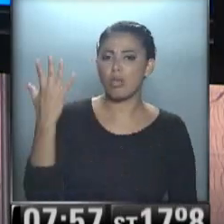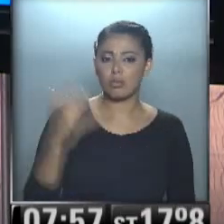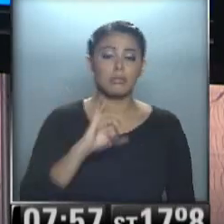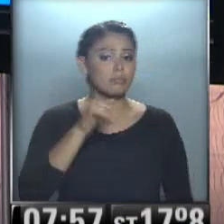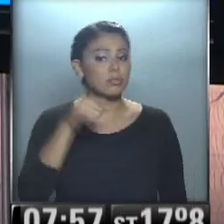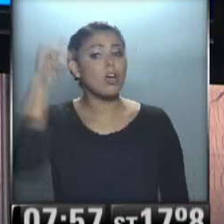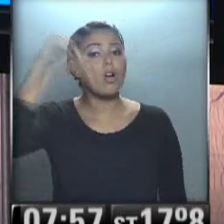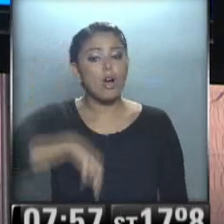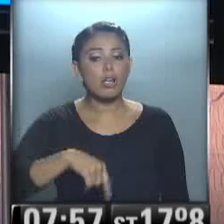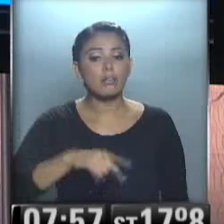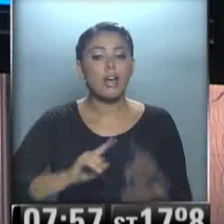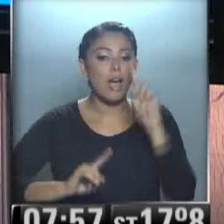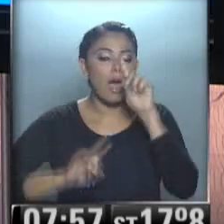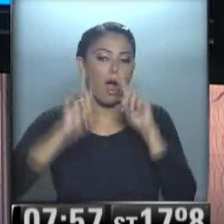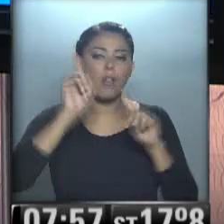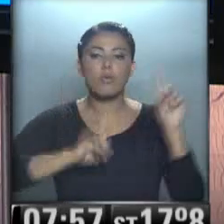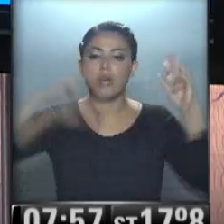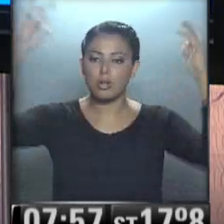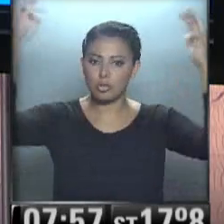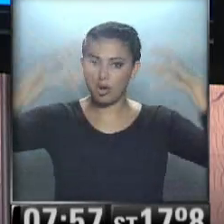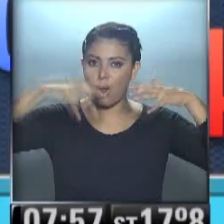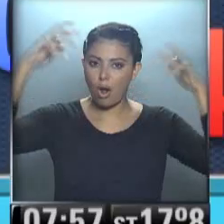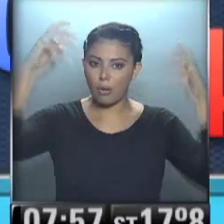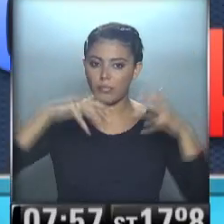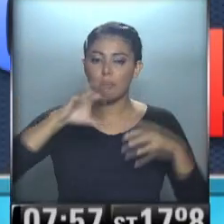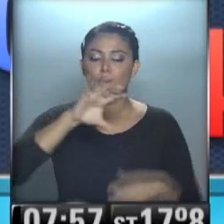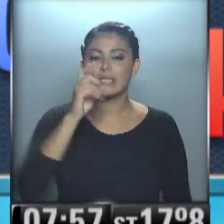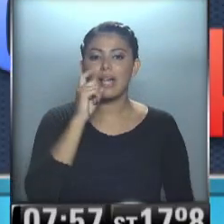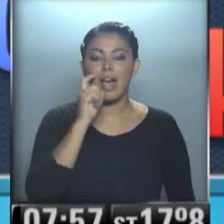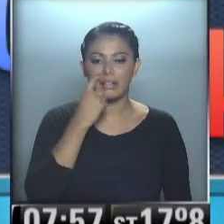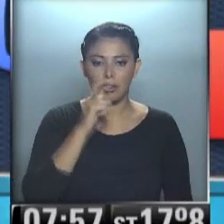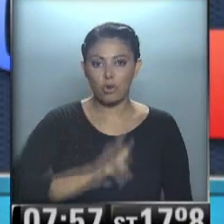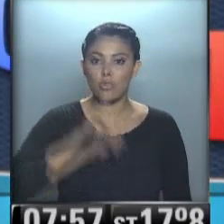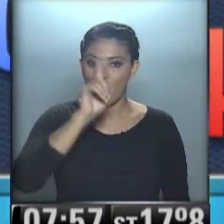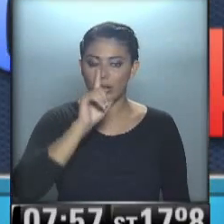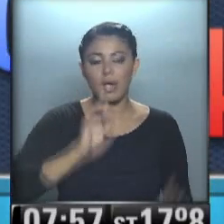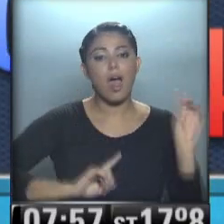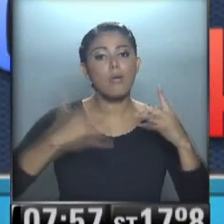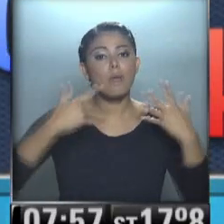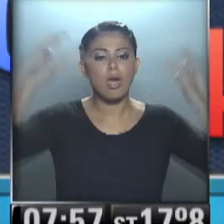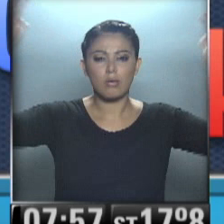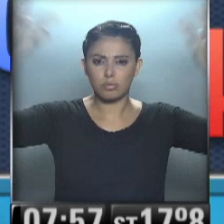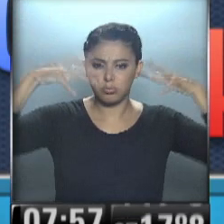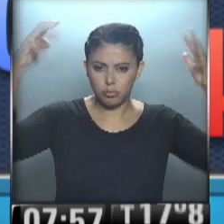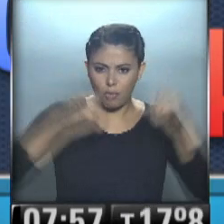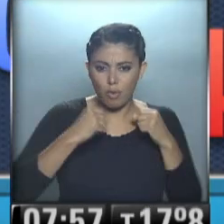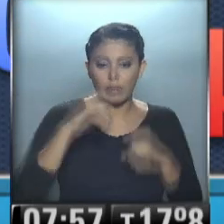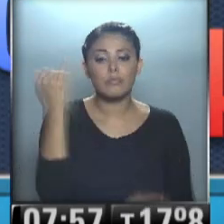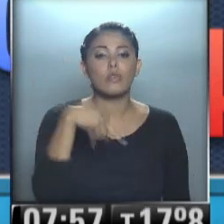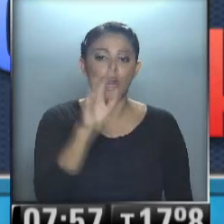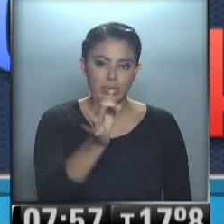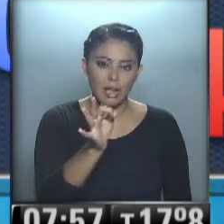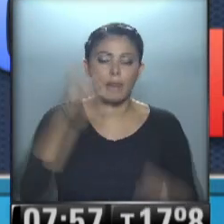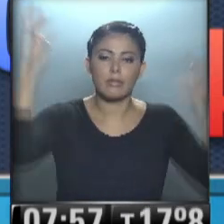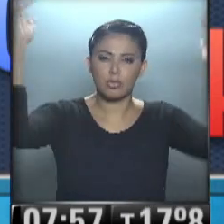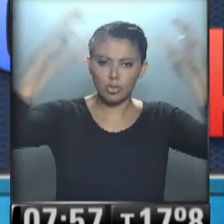así es. Hoy alguna lluvia todavía, especialmente en el norte de Entre Ríos, Alguna puede ser fuerte. Jueves, ya sabemos, va a